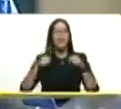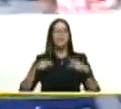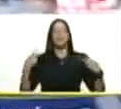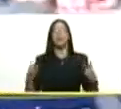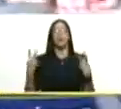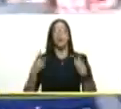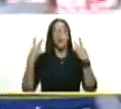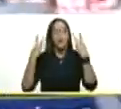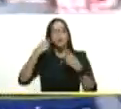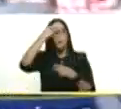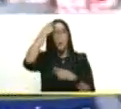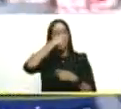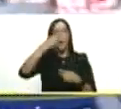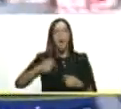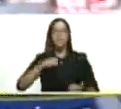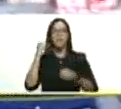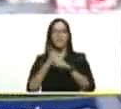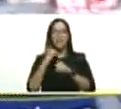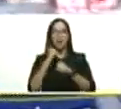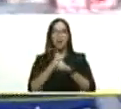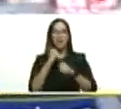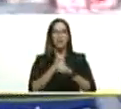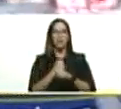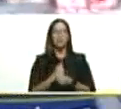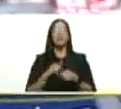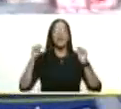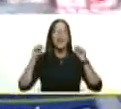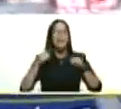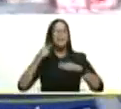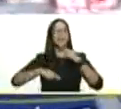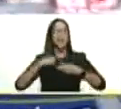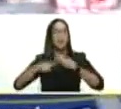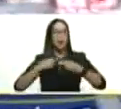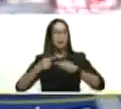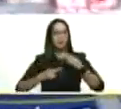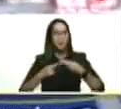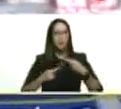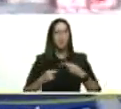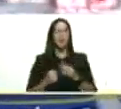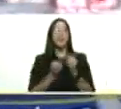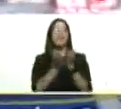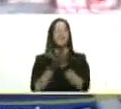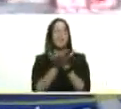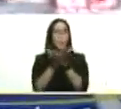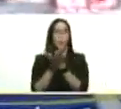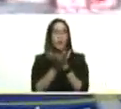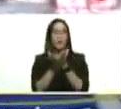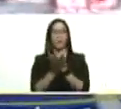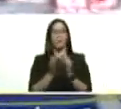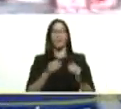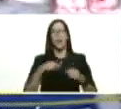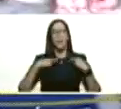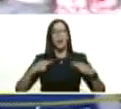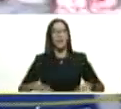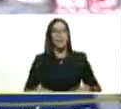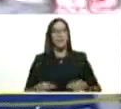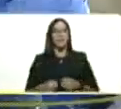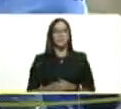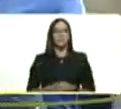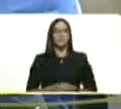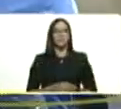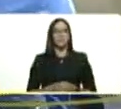glorioso pueblo trabajador, en esta revolución escuela para la humanidad.